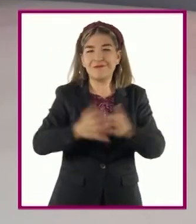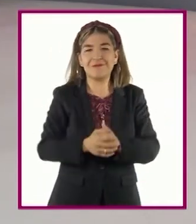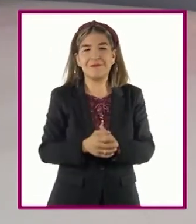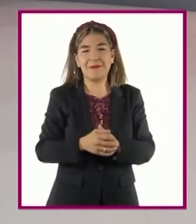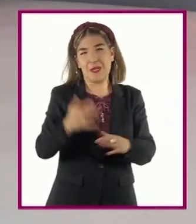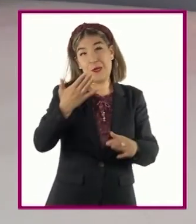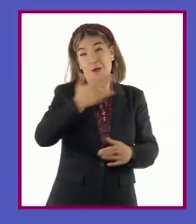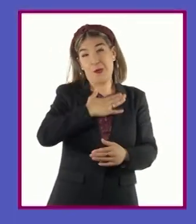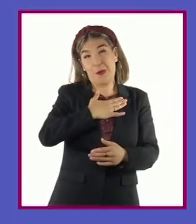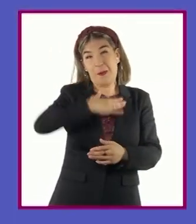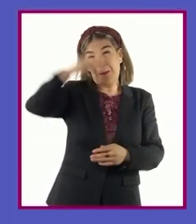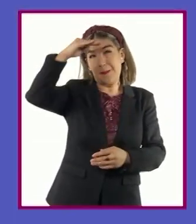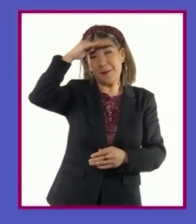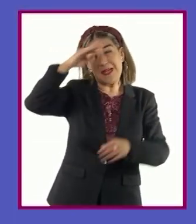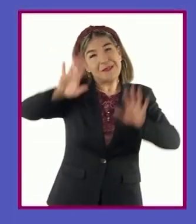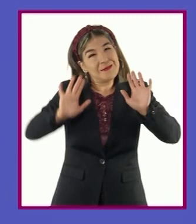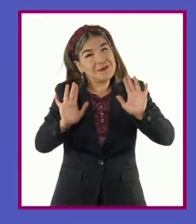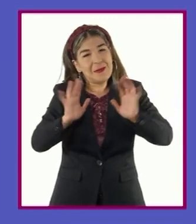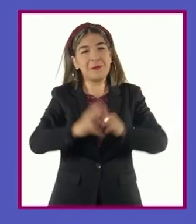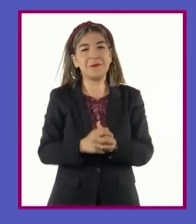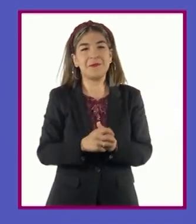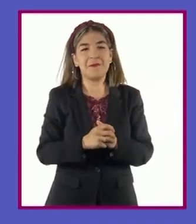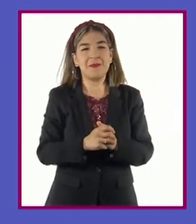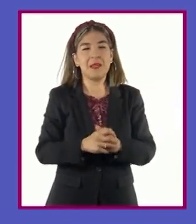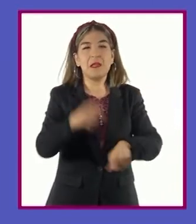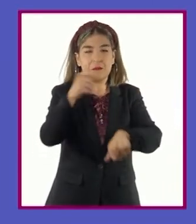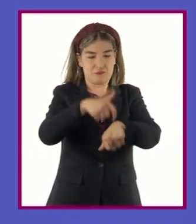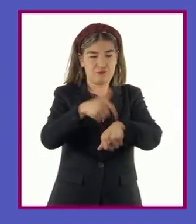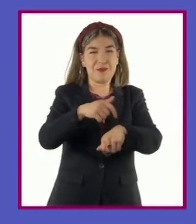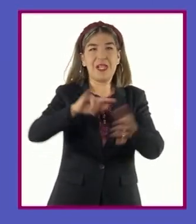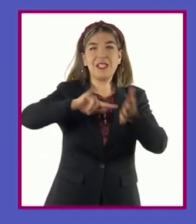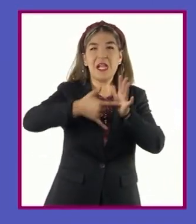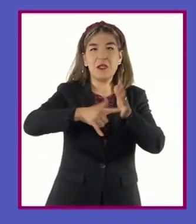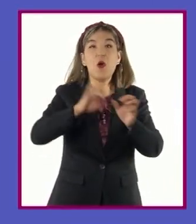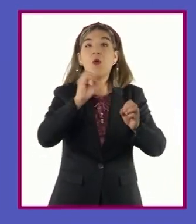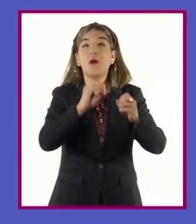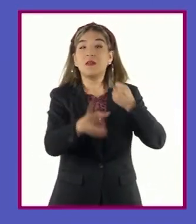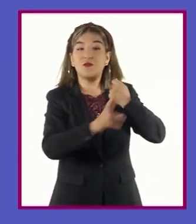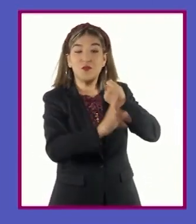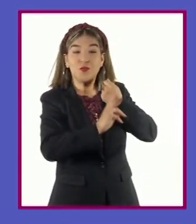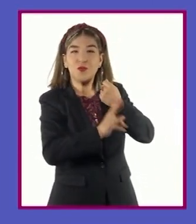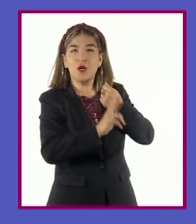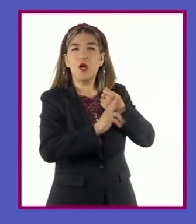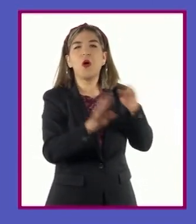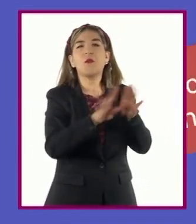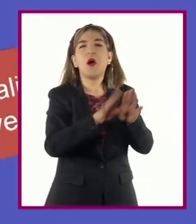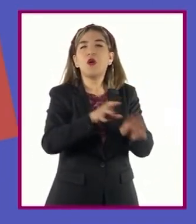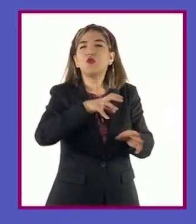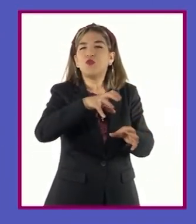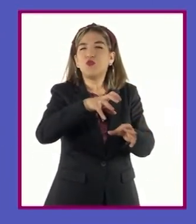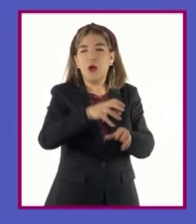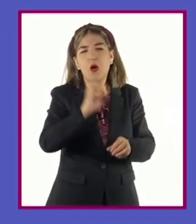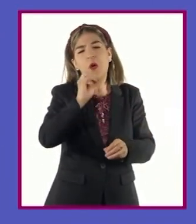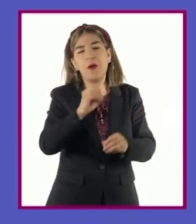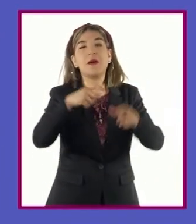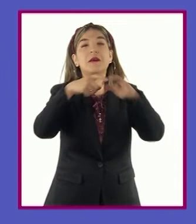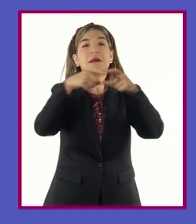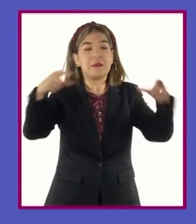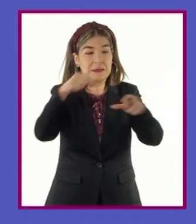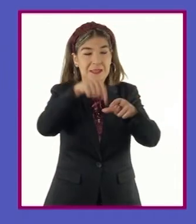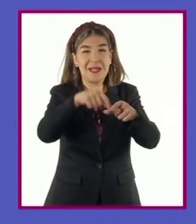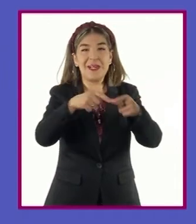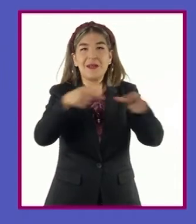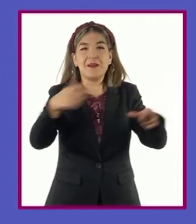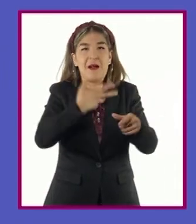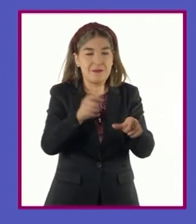Se me ocurre uso de un cronómetro o alarma con sonido discreto, o uso de tarjetas de